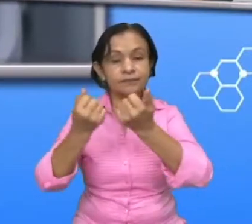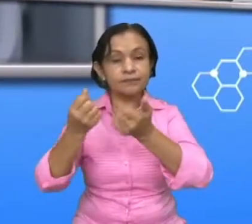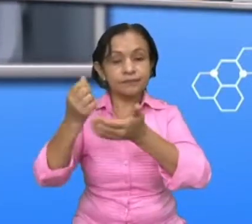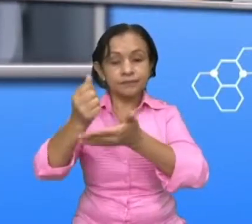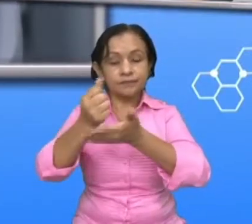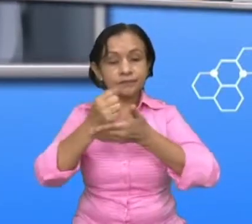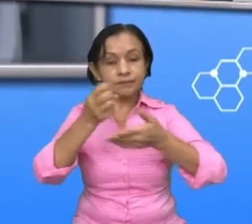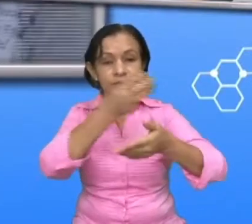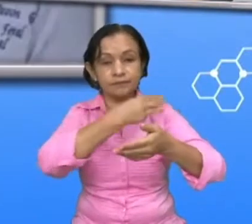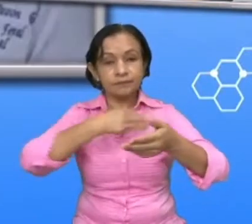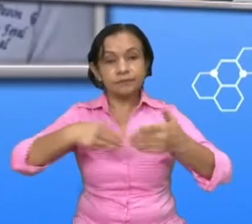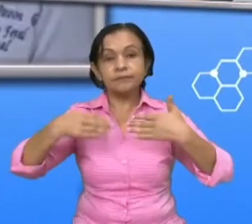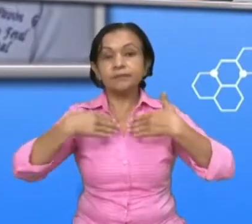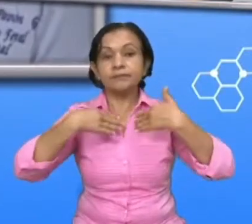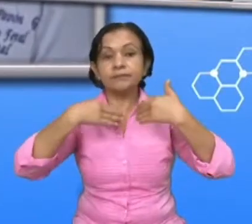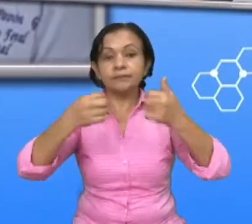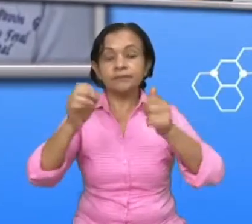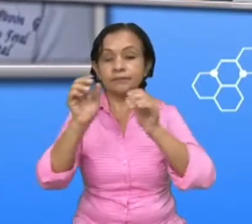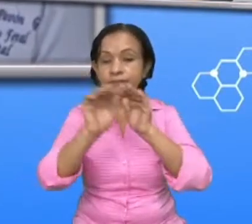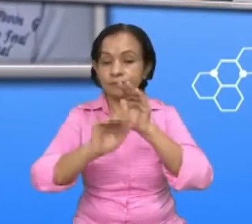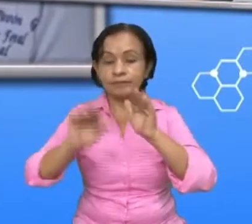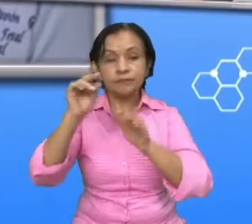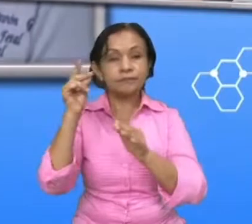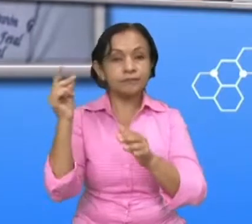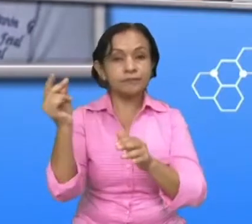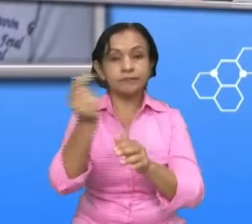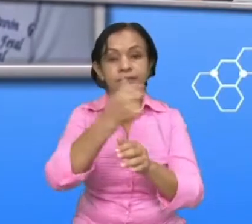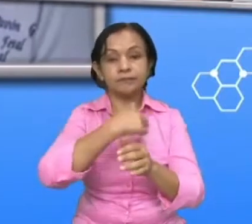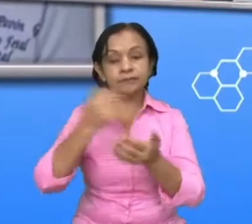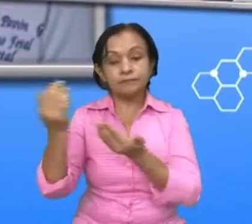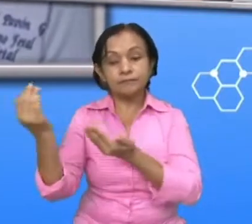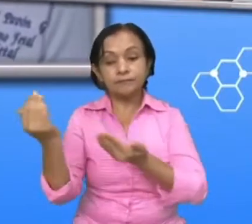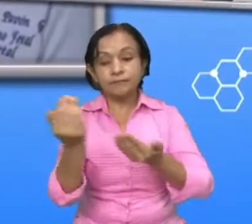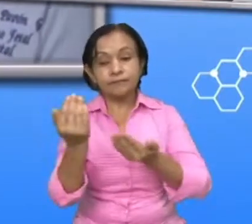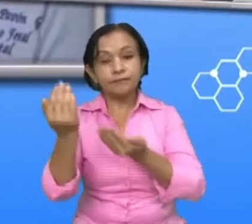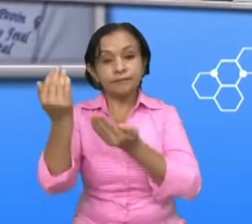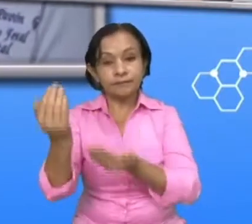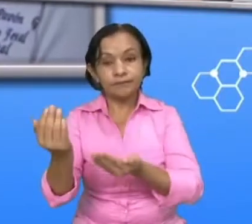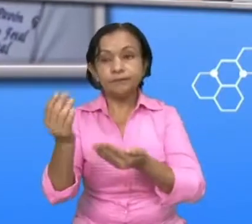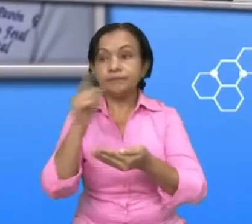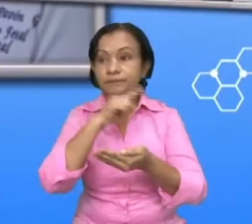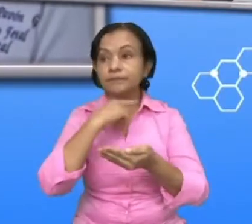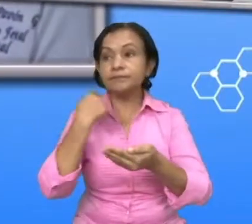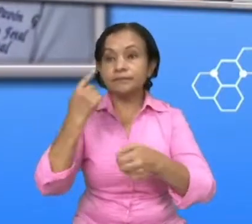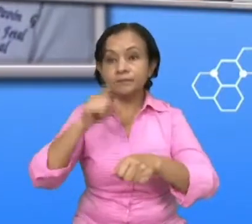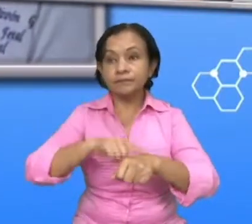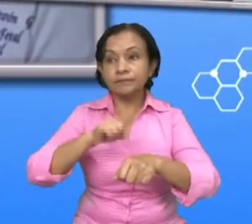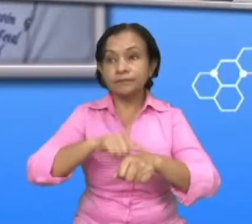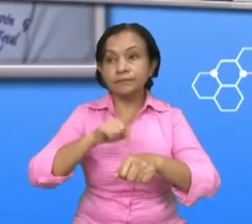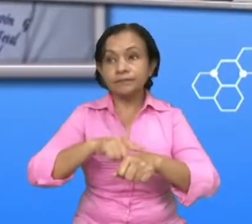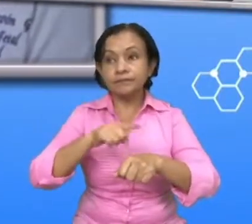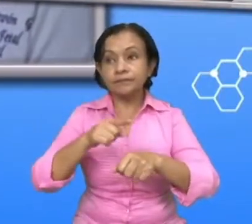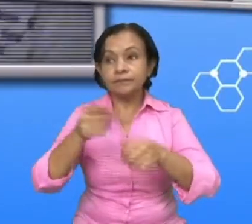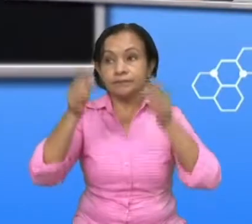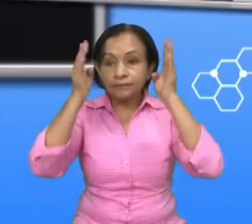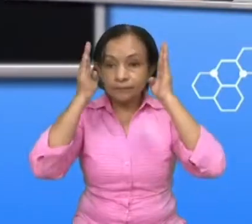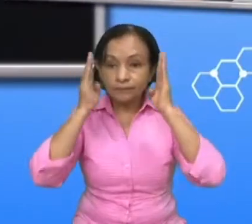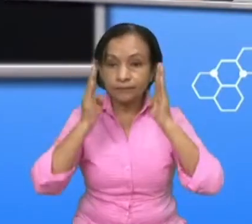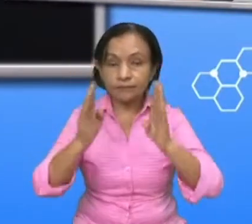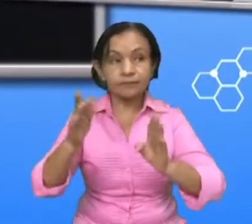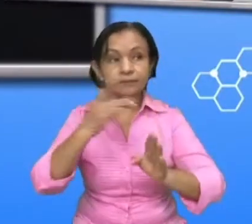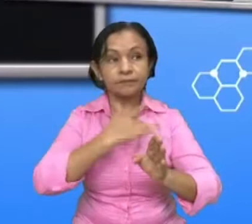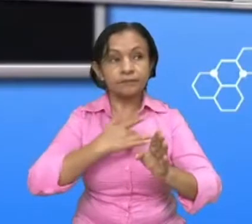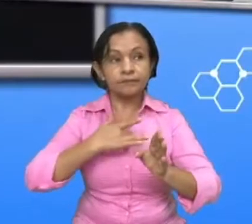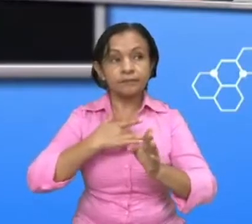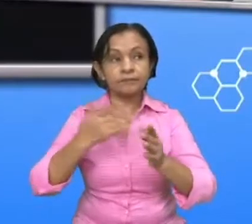ministerio fue tratar de abordar lo más rápido que pudiéramos al bebé. En realidad este tiempo tiene que ver con los flujos de atención y los